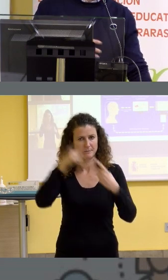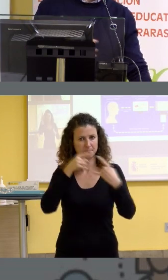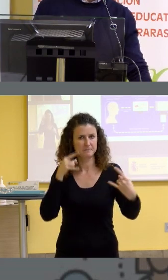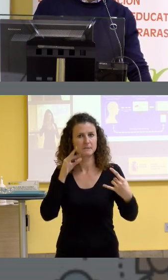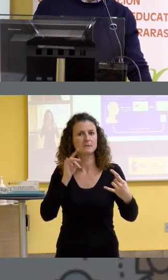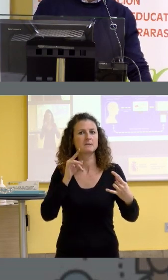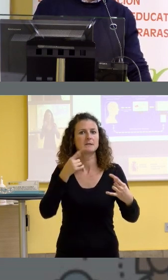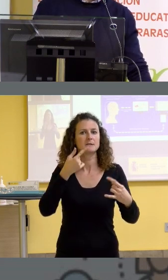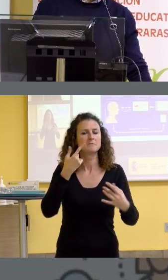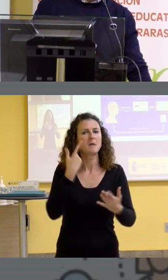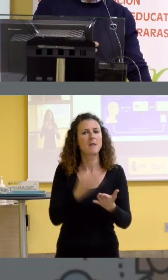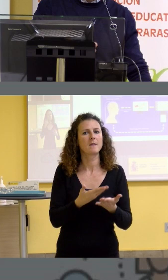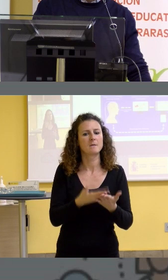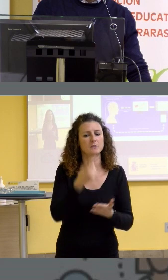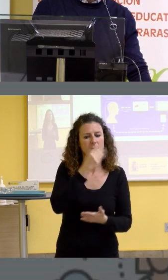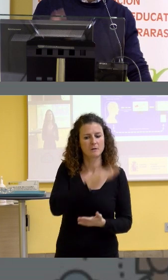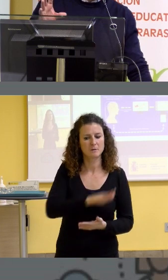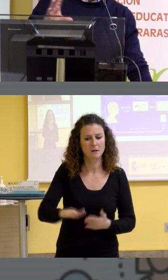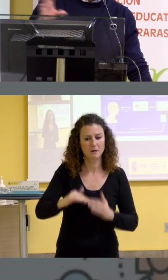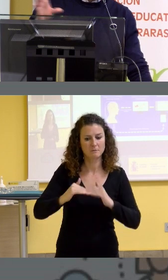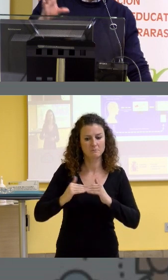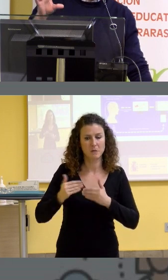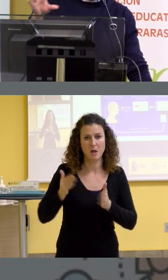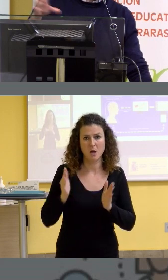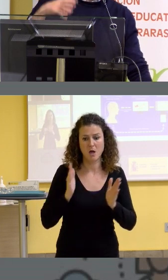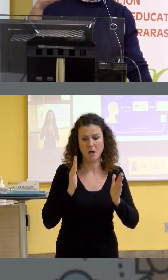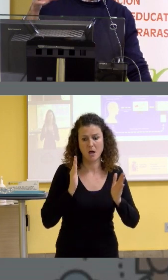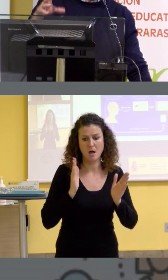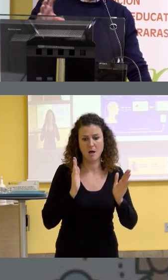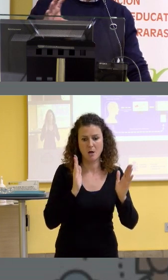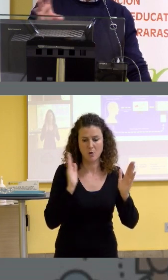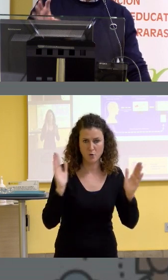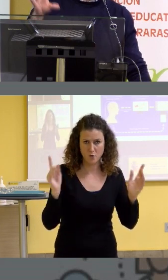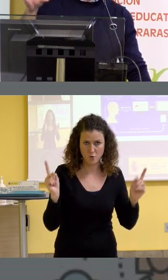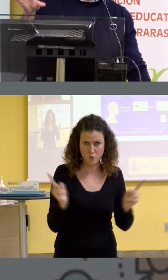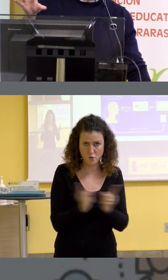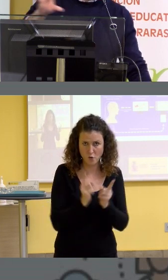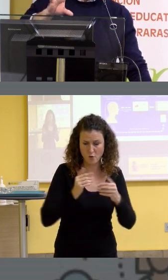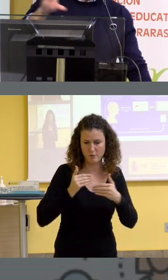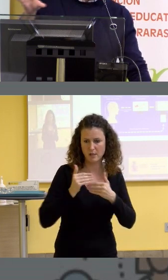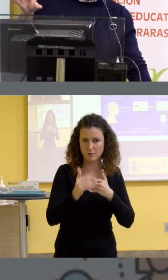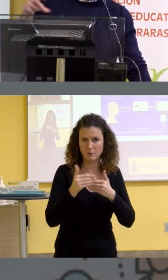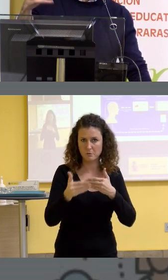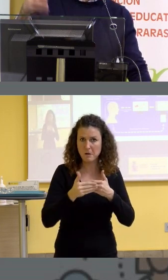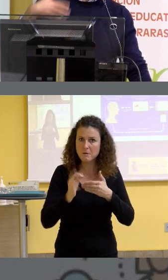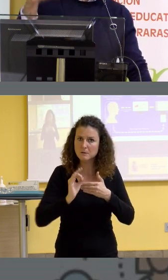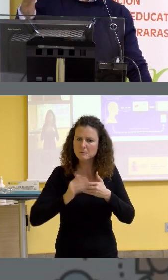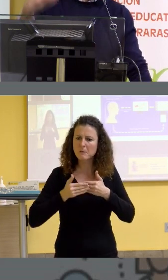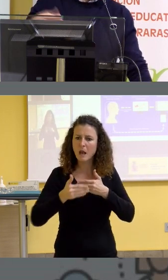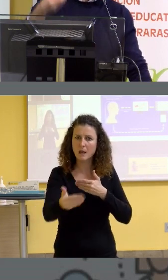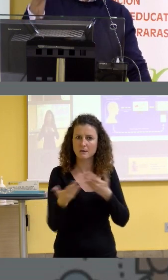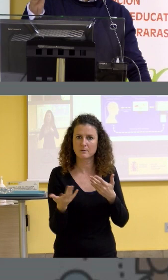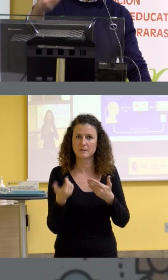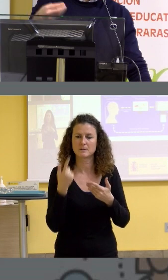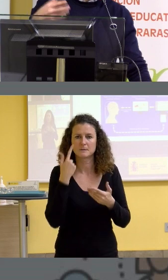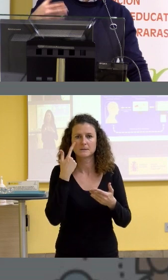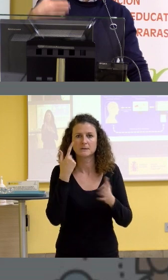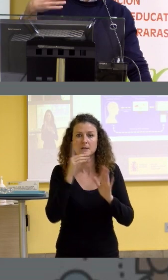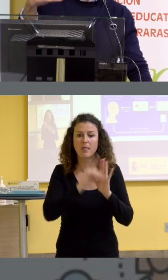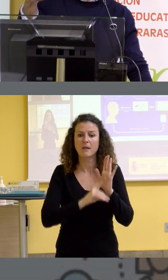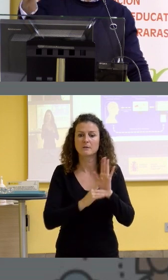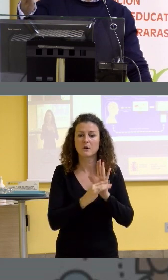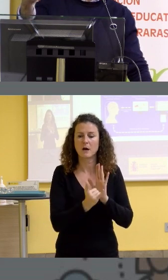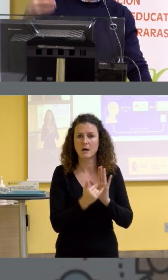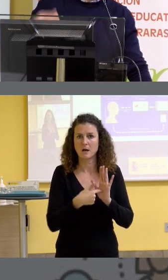beneficio en población infantil a medio y a largo plazo, a corto plazo, pero hay ausencia de datos que demuestren de forma sólida